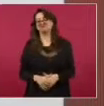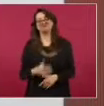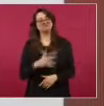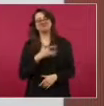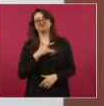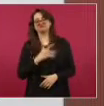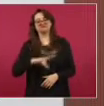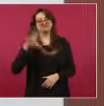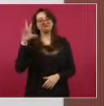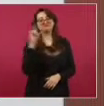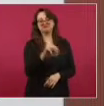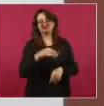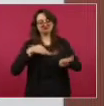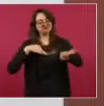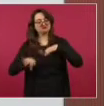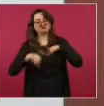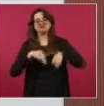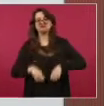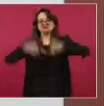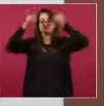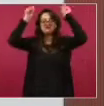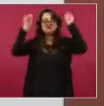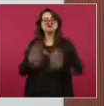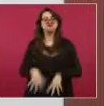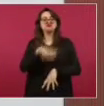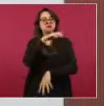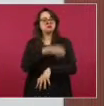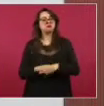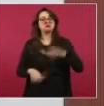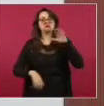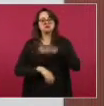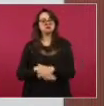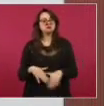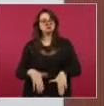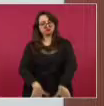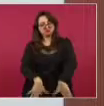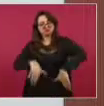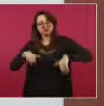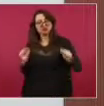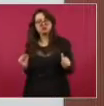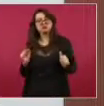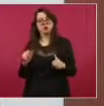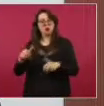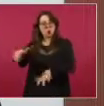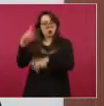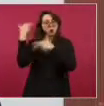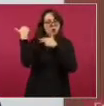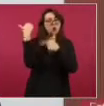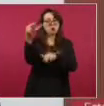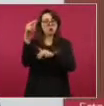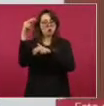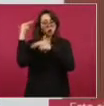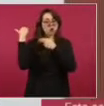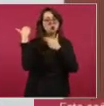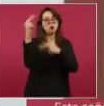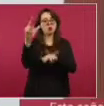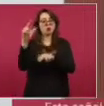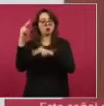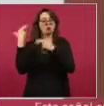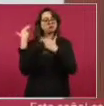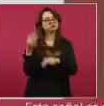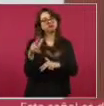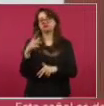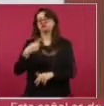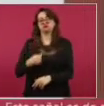operarios interrumpen sus labores en ambos estados y elevan al Centro Industrial Mexicano una serie